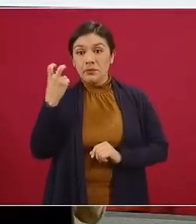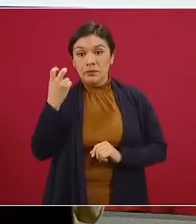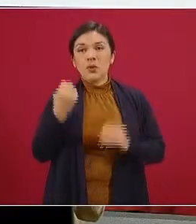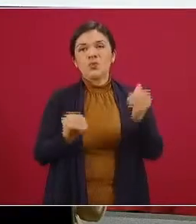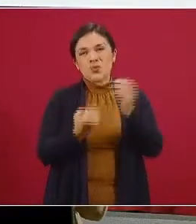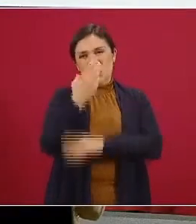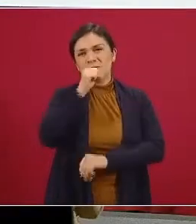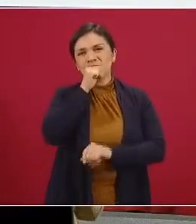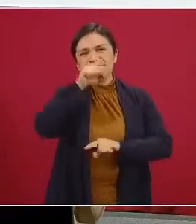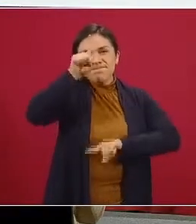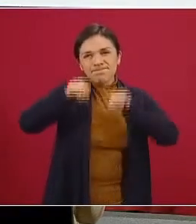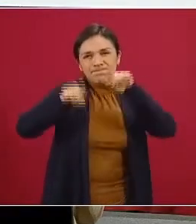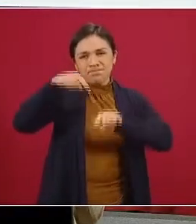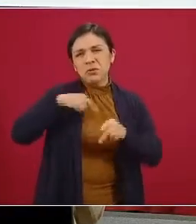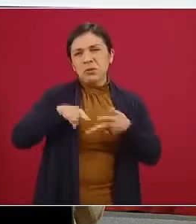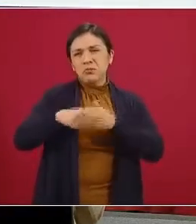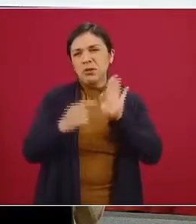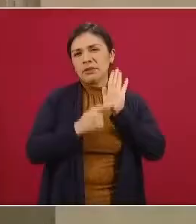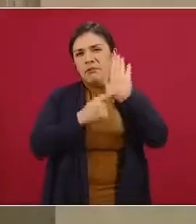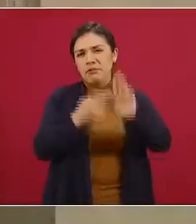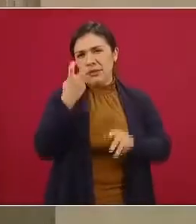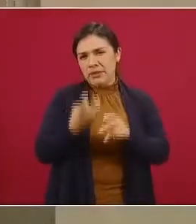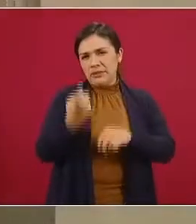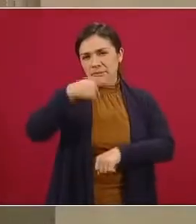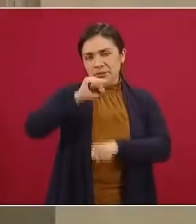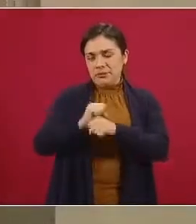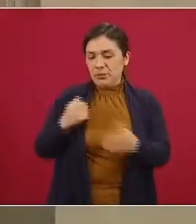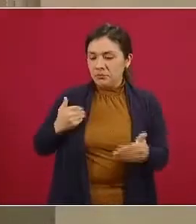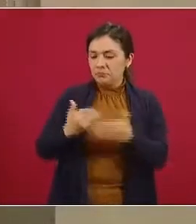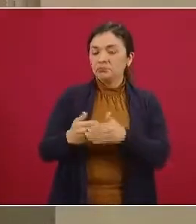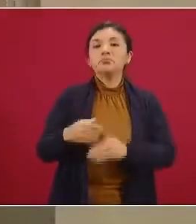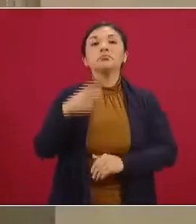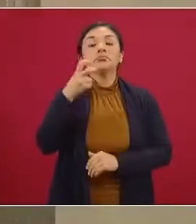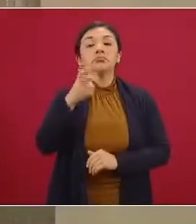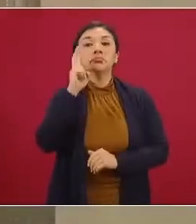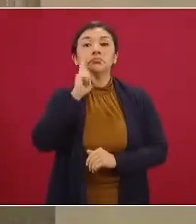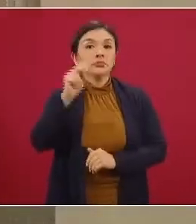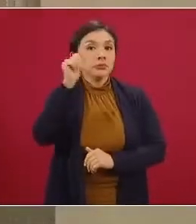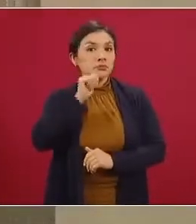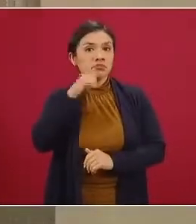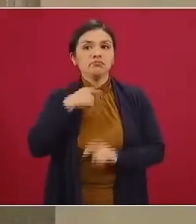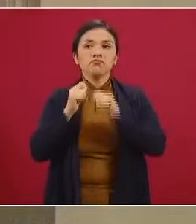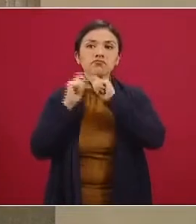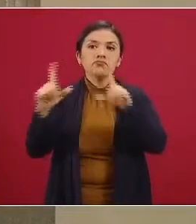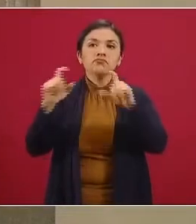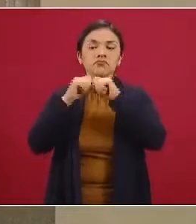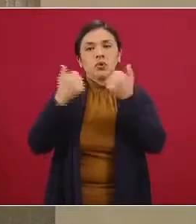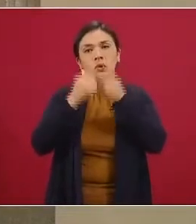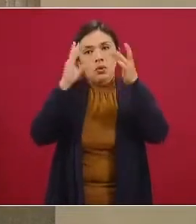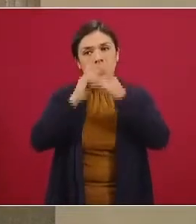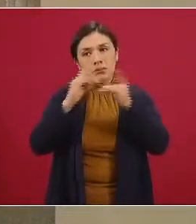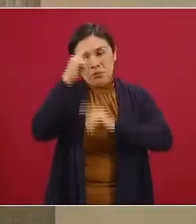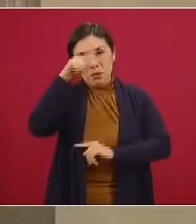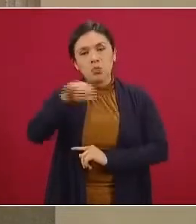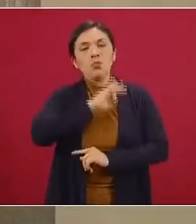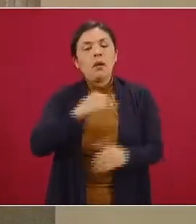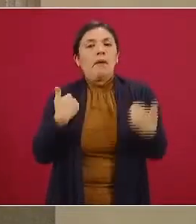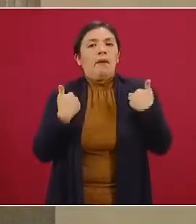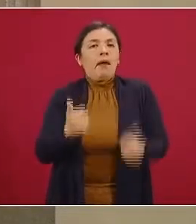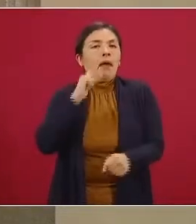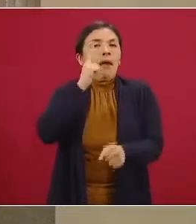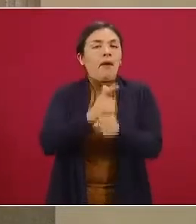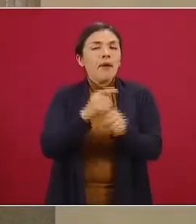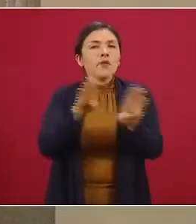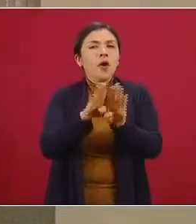nueva gráfica que empezamos a presentar esta semana. Vamos a estarla siempre explicando para que se puedan llegar